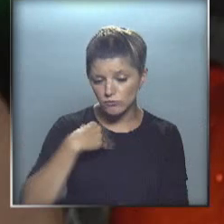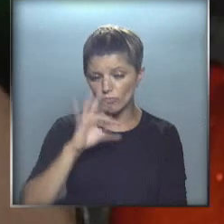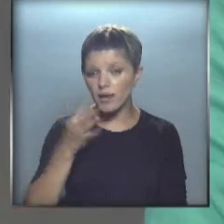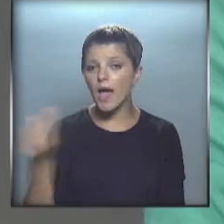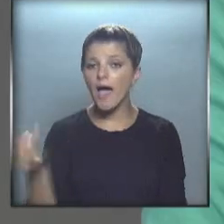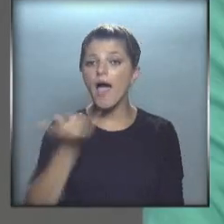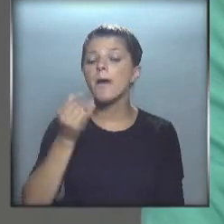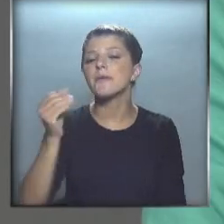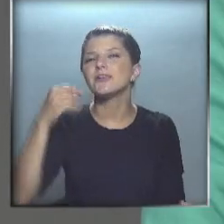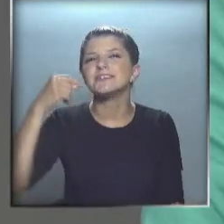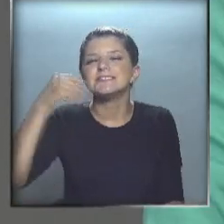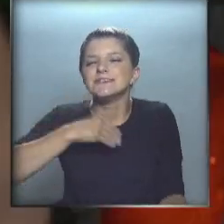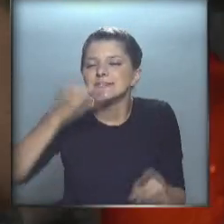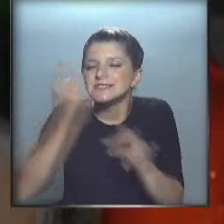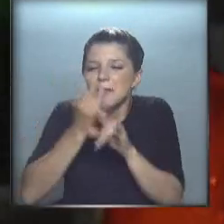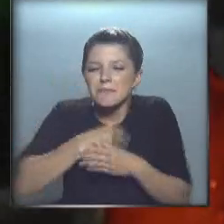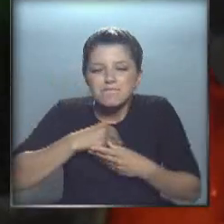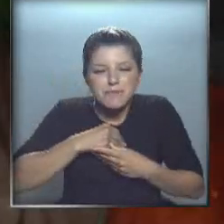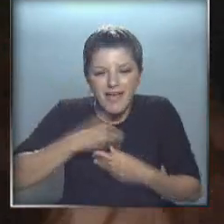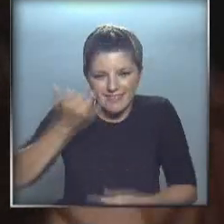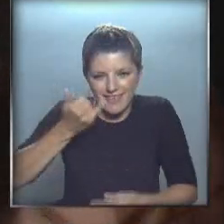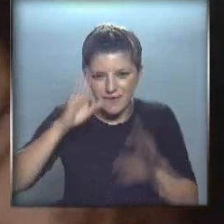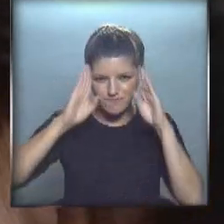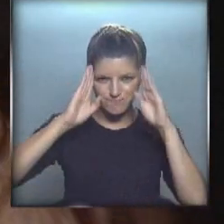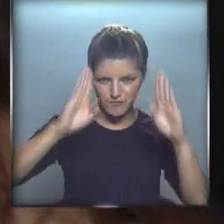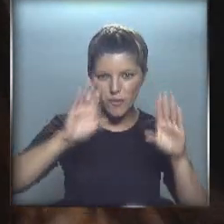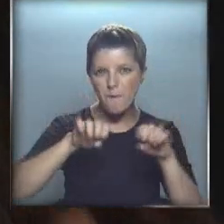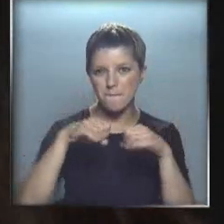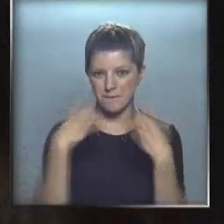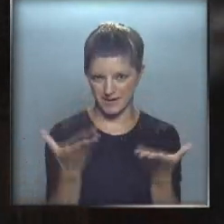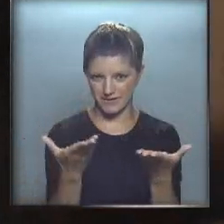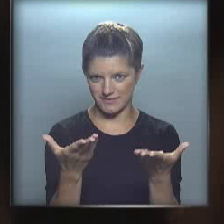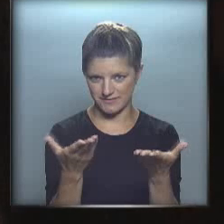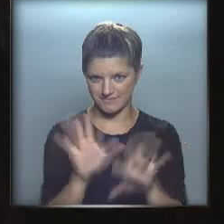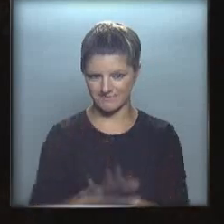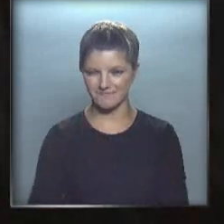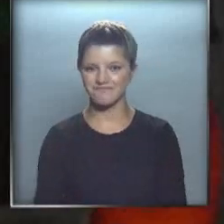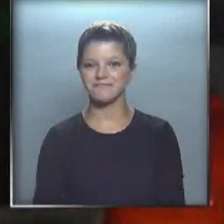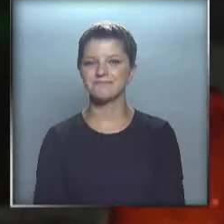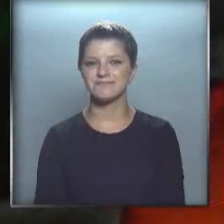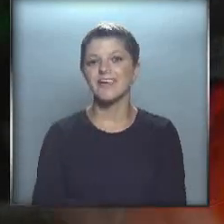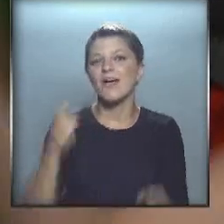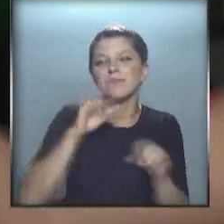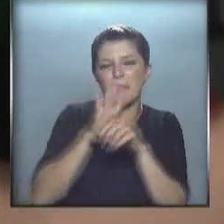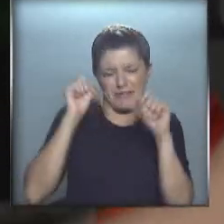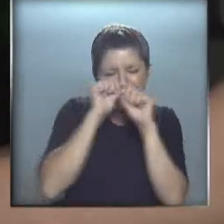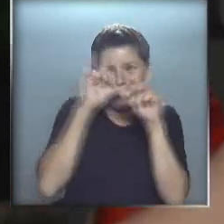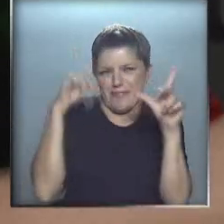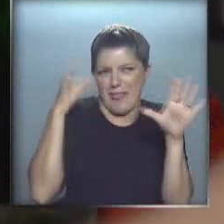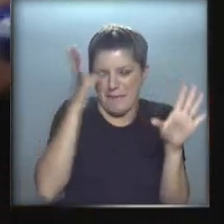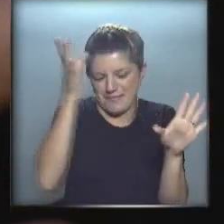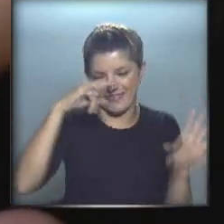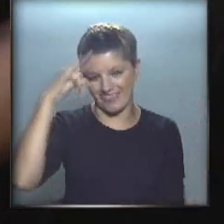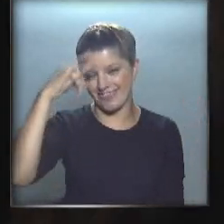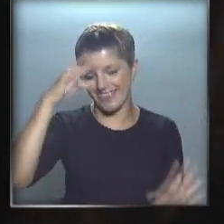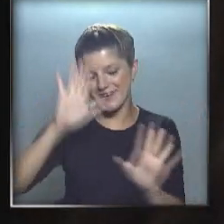como siempre hay una esperanza y un lugar hacia donde ir, y es que tu corazón es el que te lo va a dictar. Parece muy soñado lo que estoy diciendo, parece